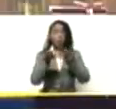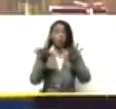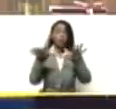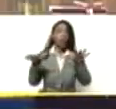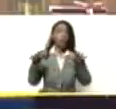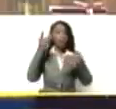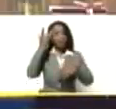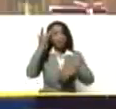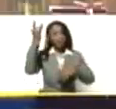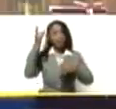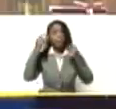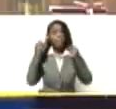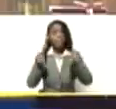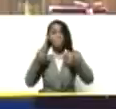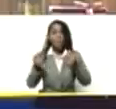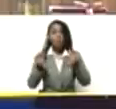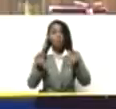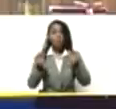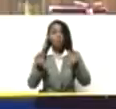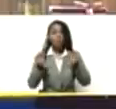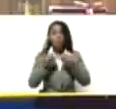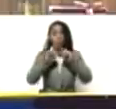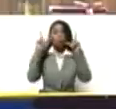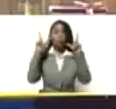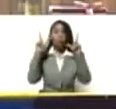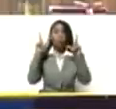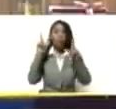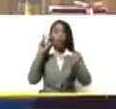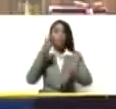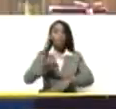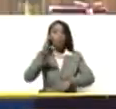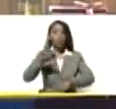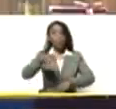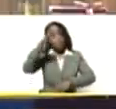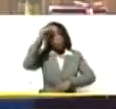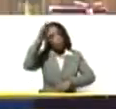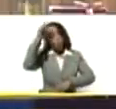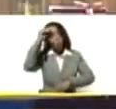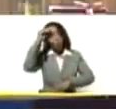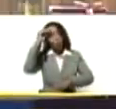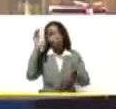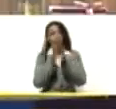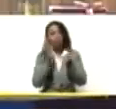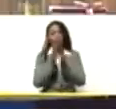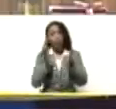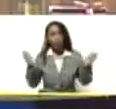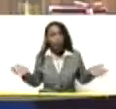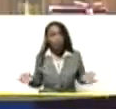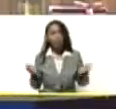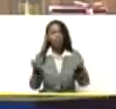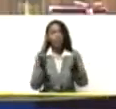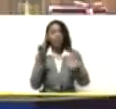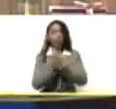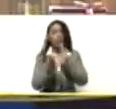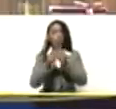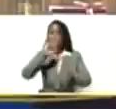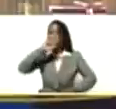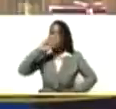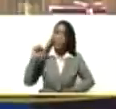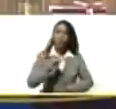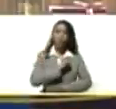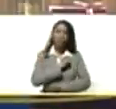despierta culta informada motivada y sobre todo apasionada en